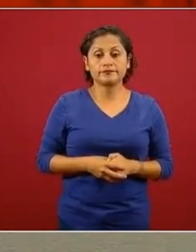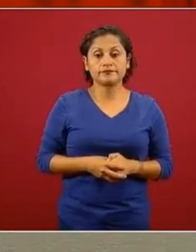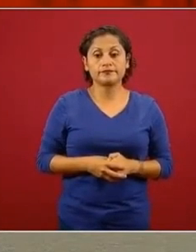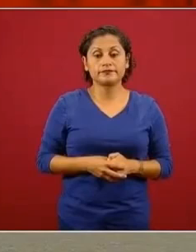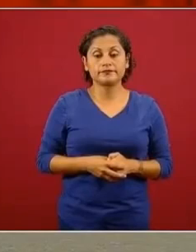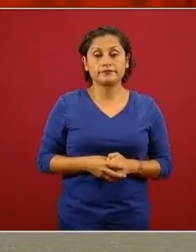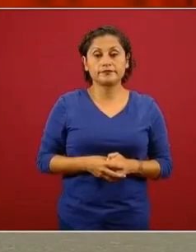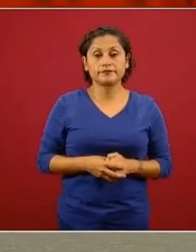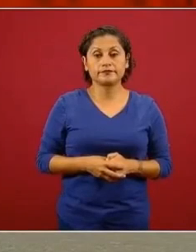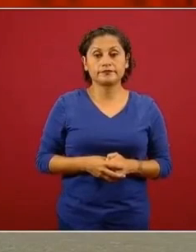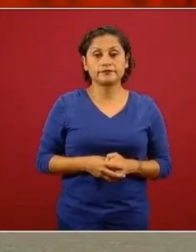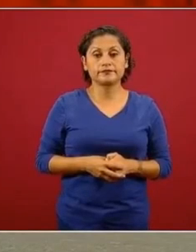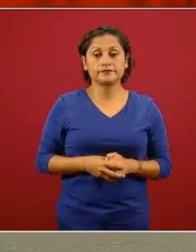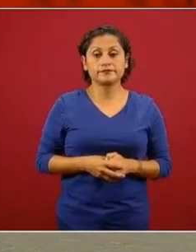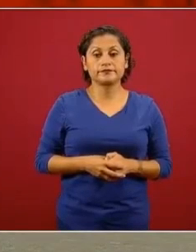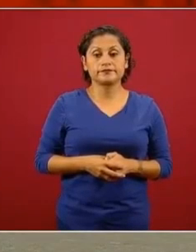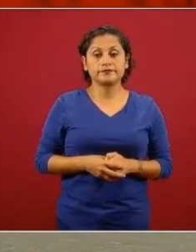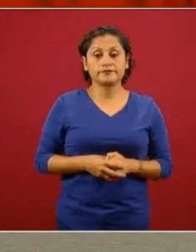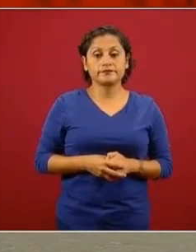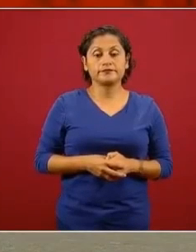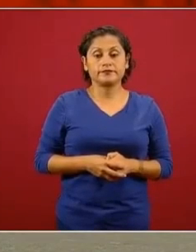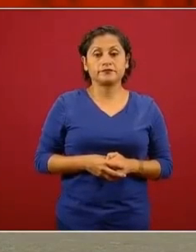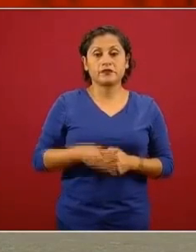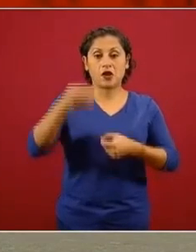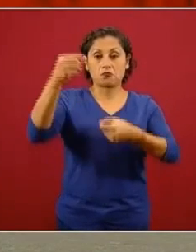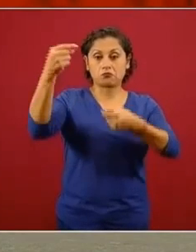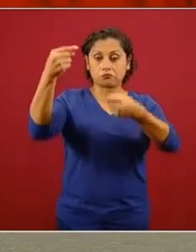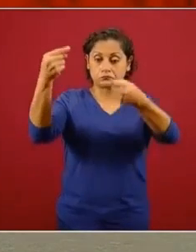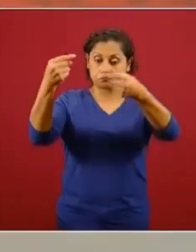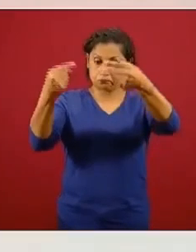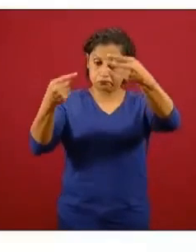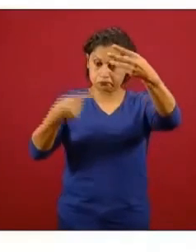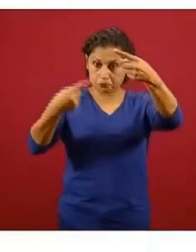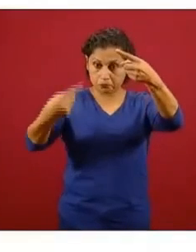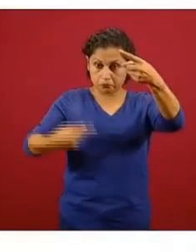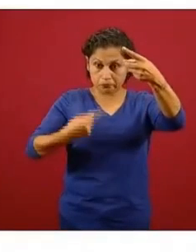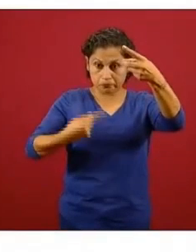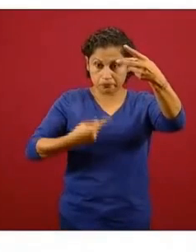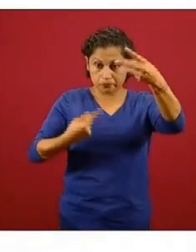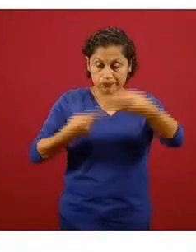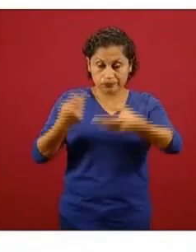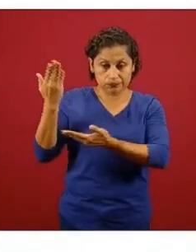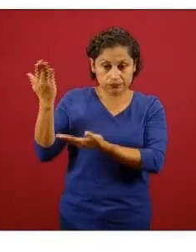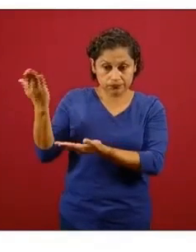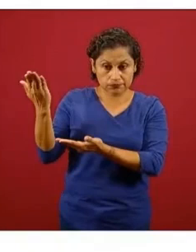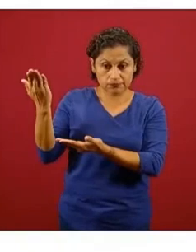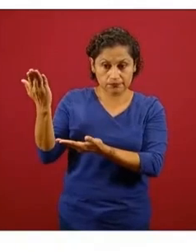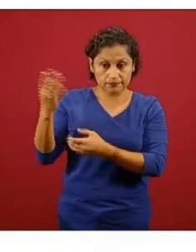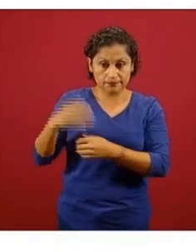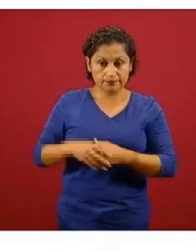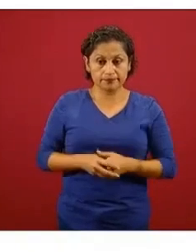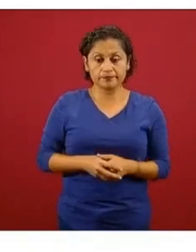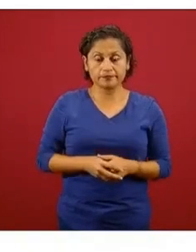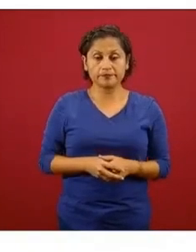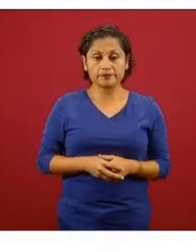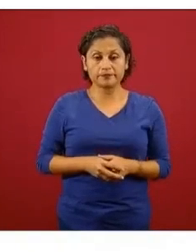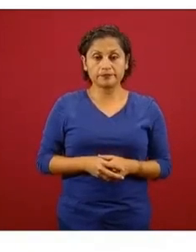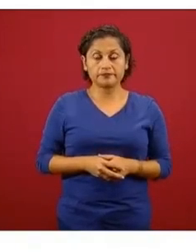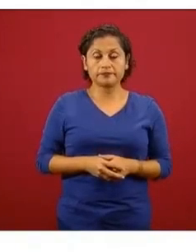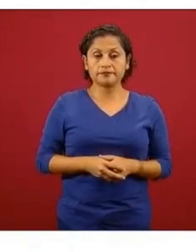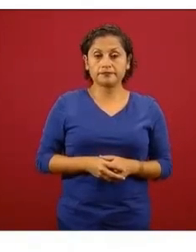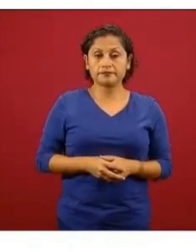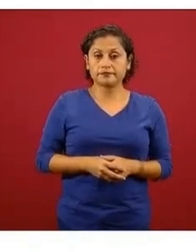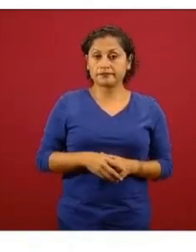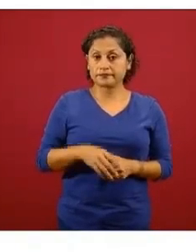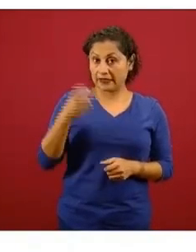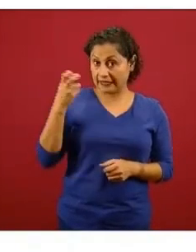Nos aparece un formulario de este tipo que tiene distintas opciones para seleccionar. Aquí es importante comentar